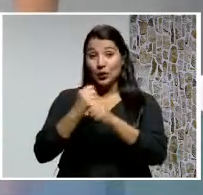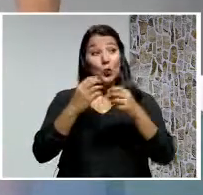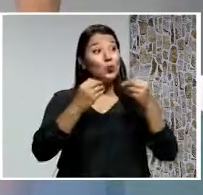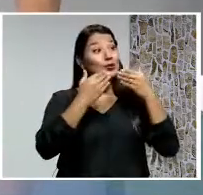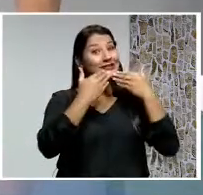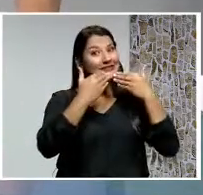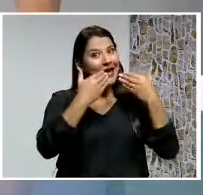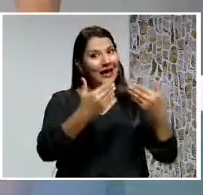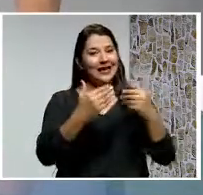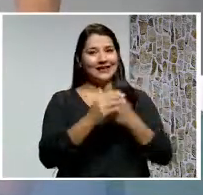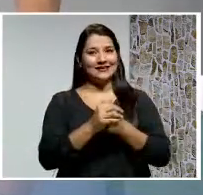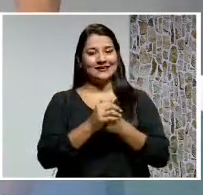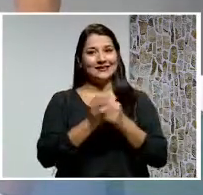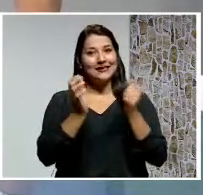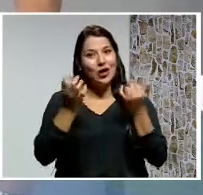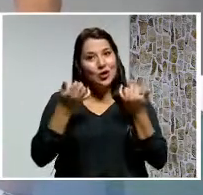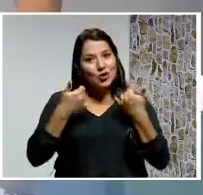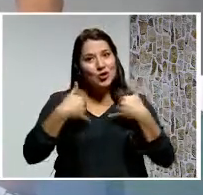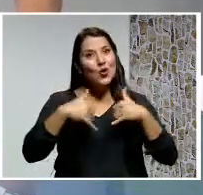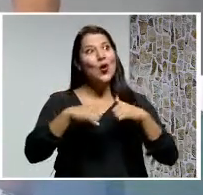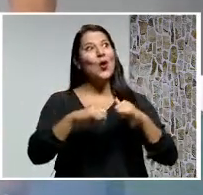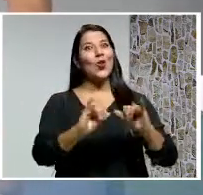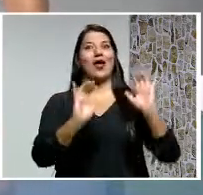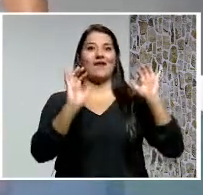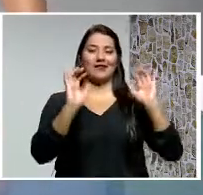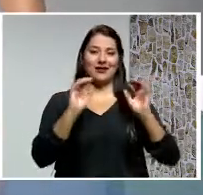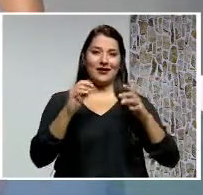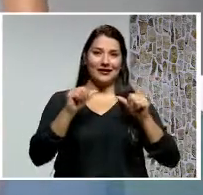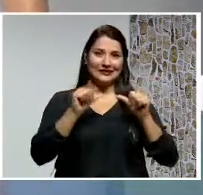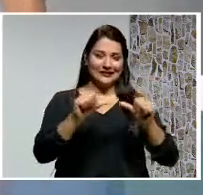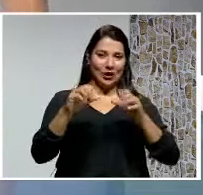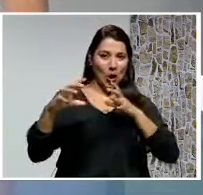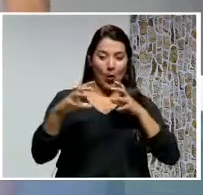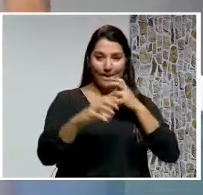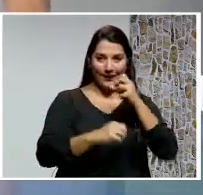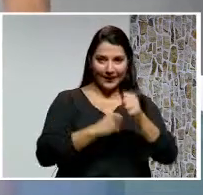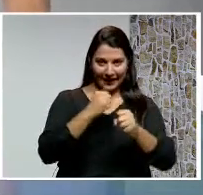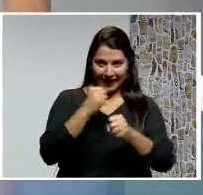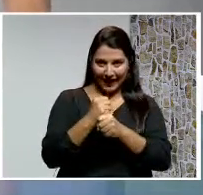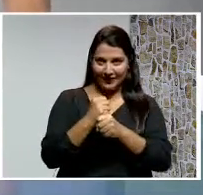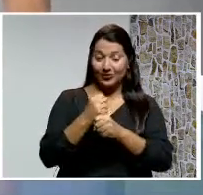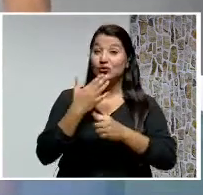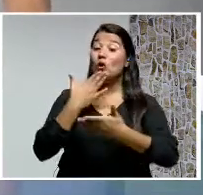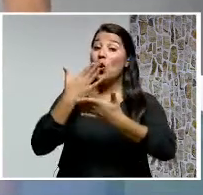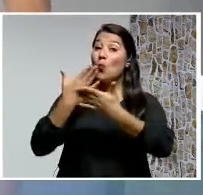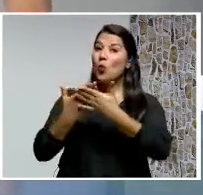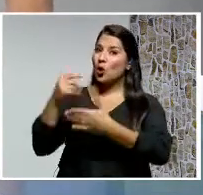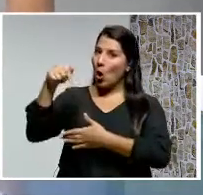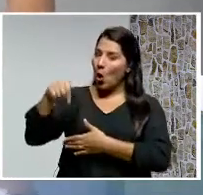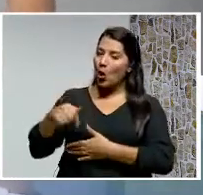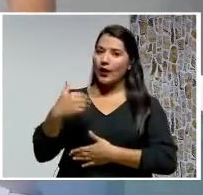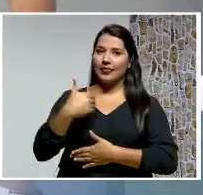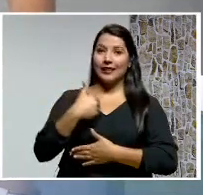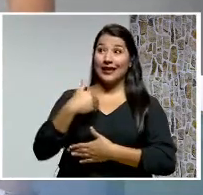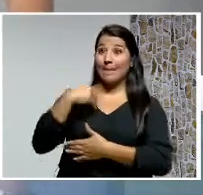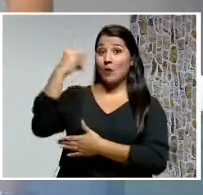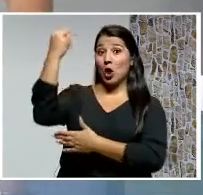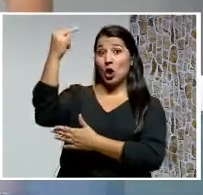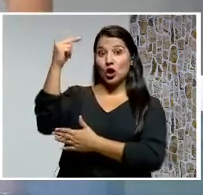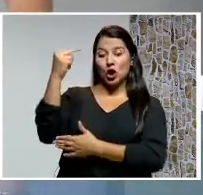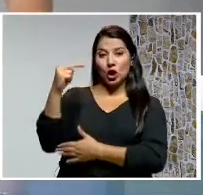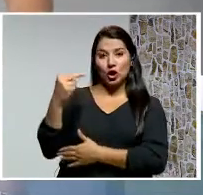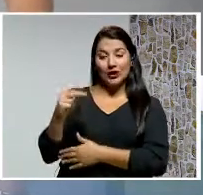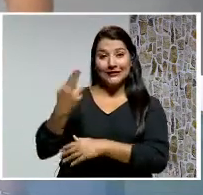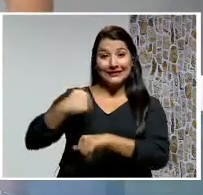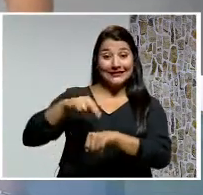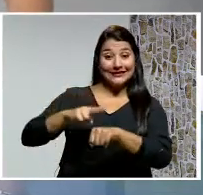Todavía tenemos el atrevimiento de cumplir años. Bueno, y precisamente hoy tenemos un paquete de noticias nacionales